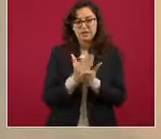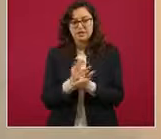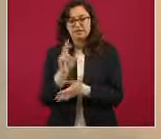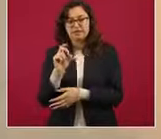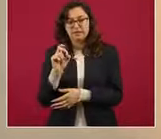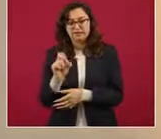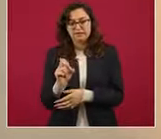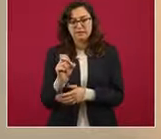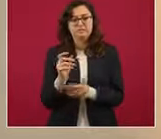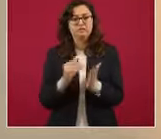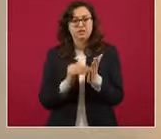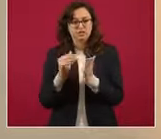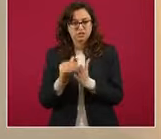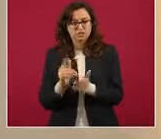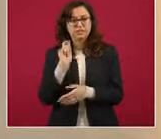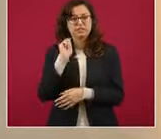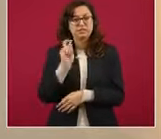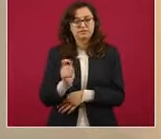una baja de